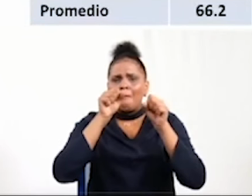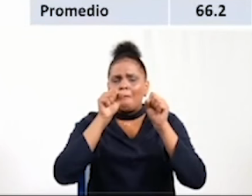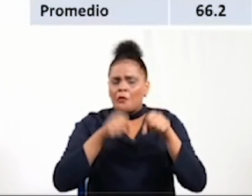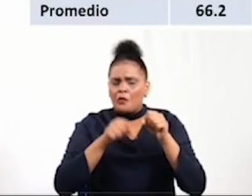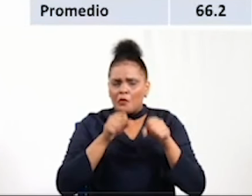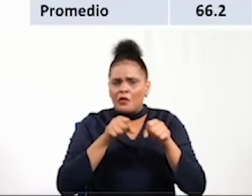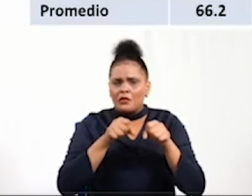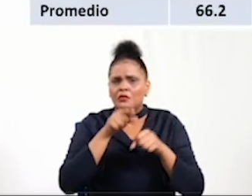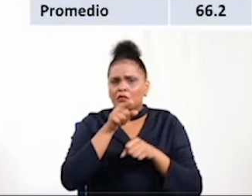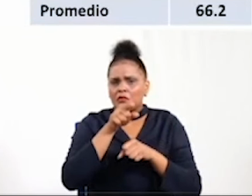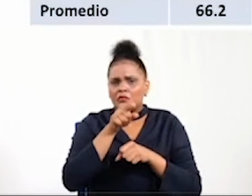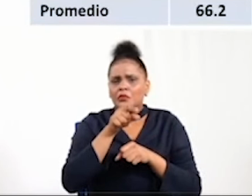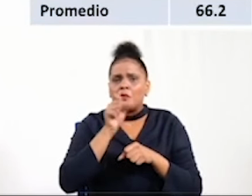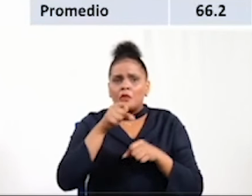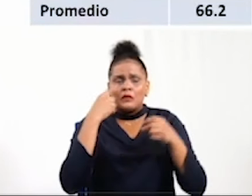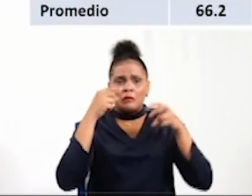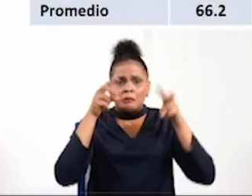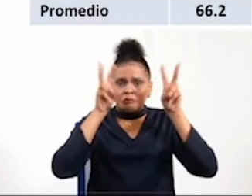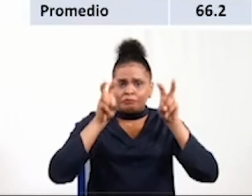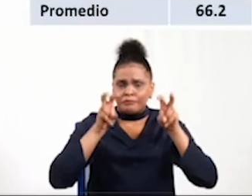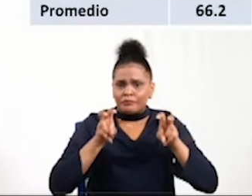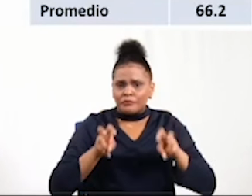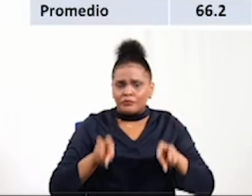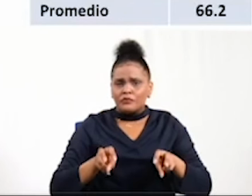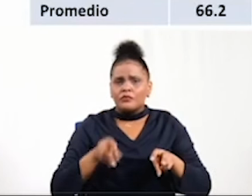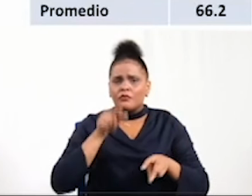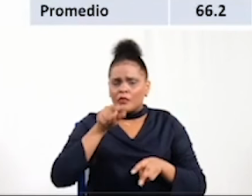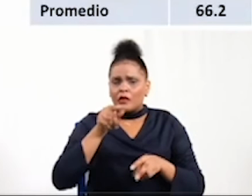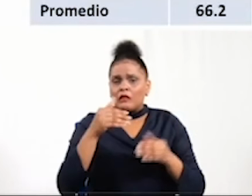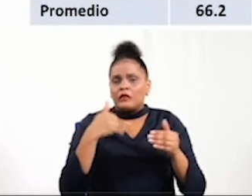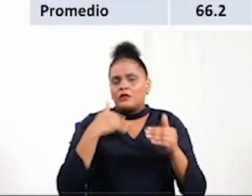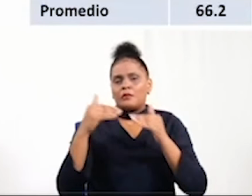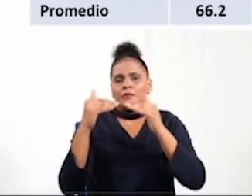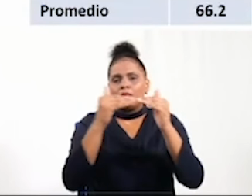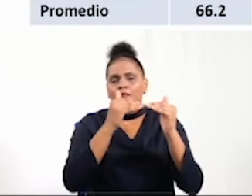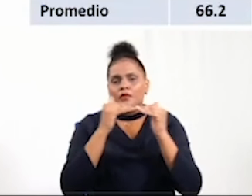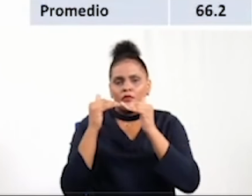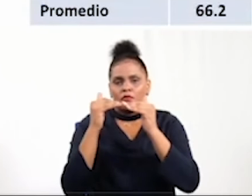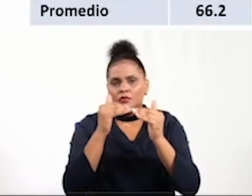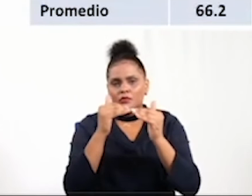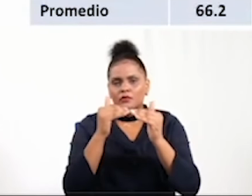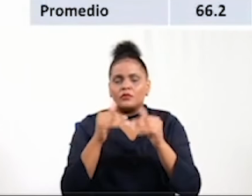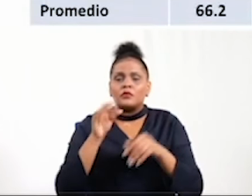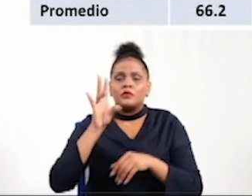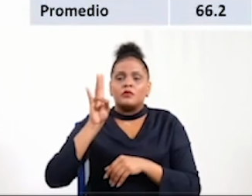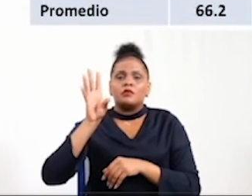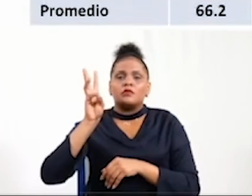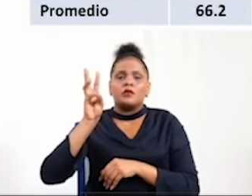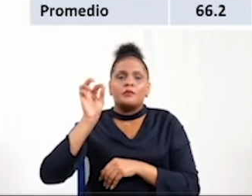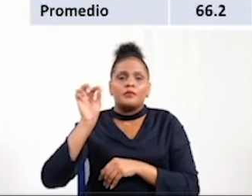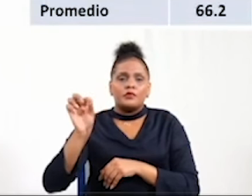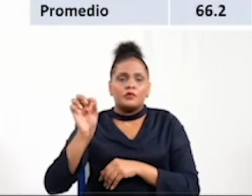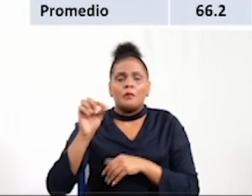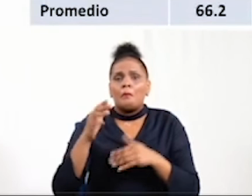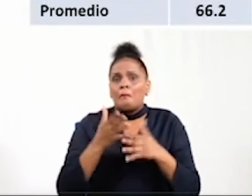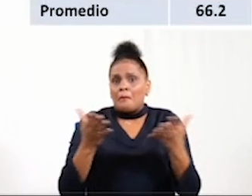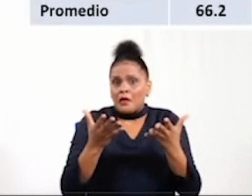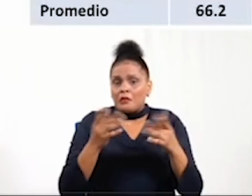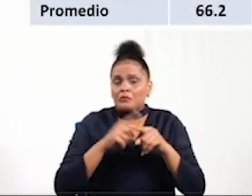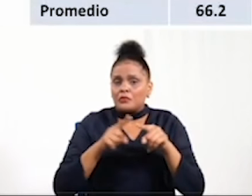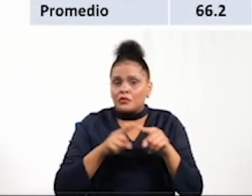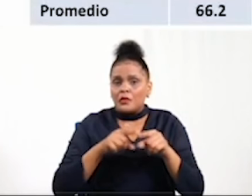por las fortalezas de su legislación de variedad tiene 86 puntos y sin embargo el poder